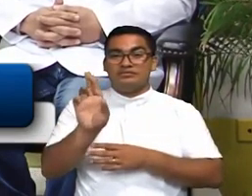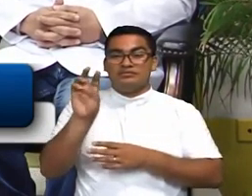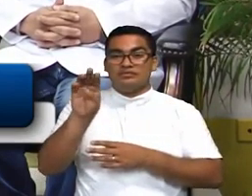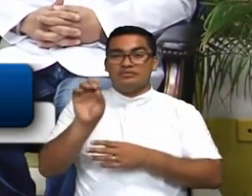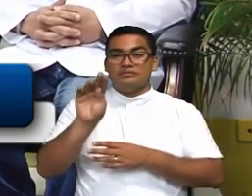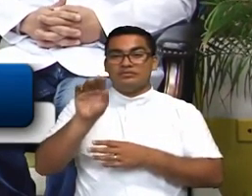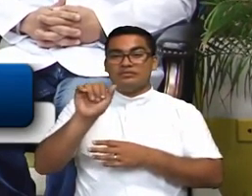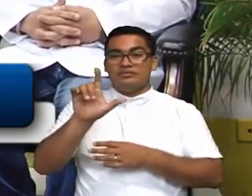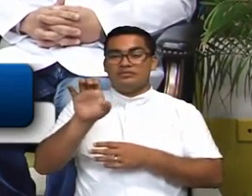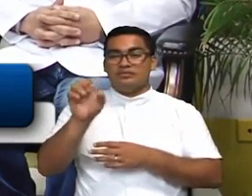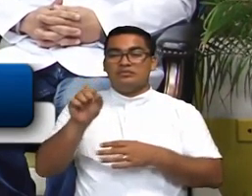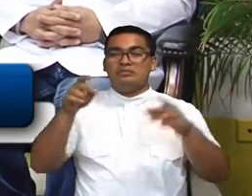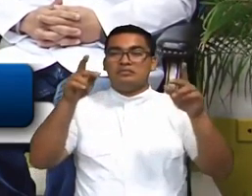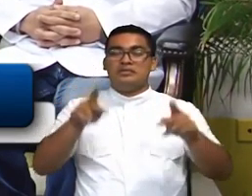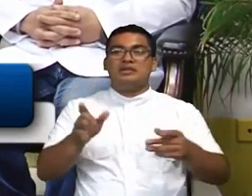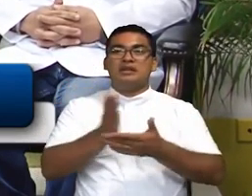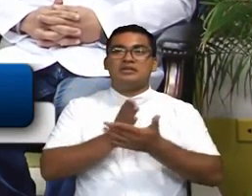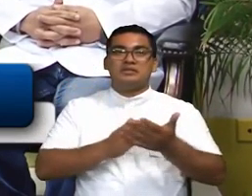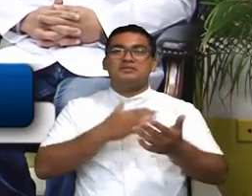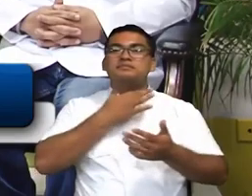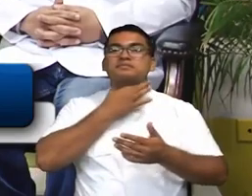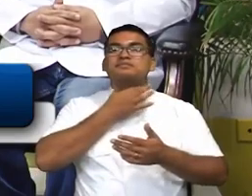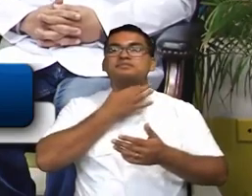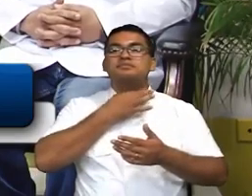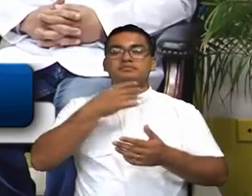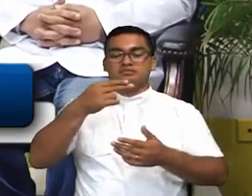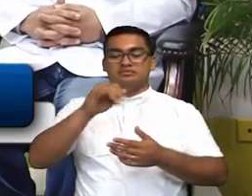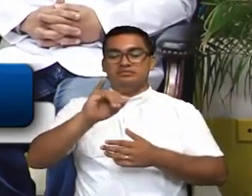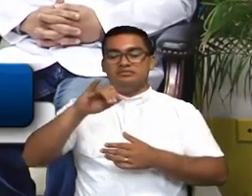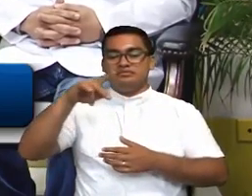de hipertiroidismo o hipotiroidismo. Uh-huh. ¿Ya?